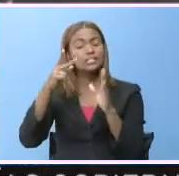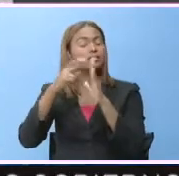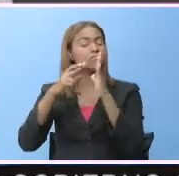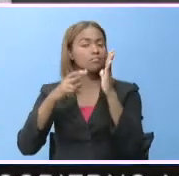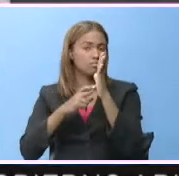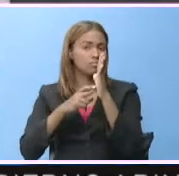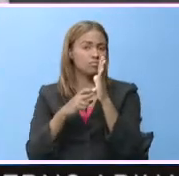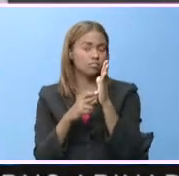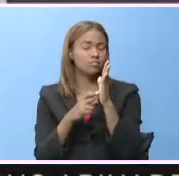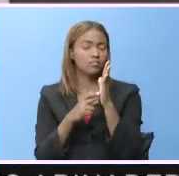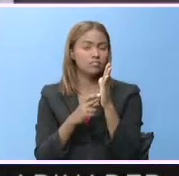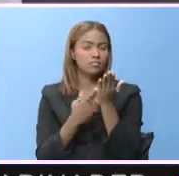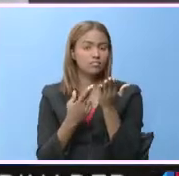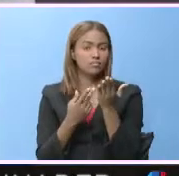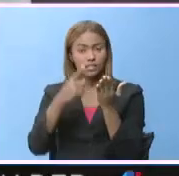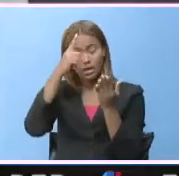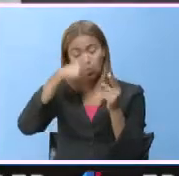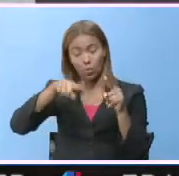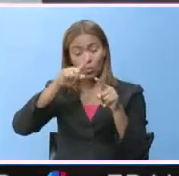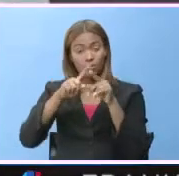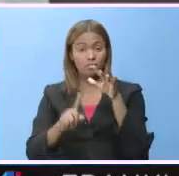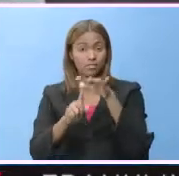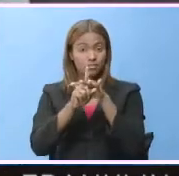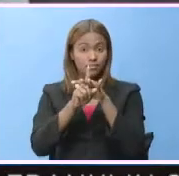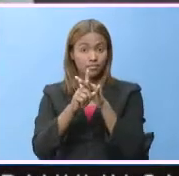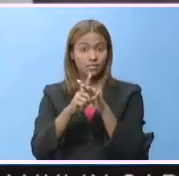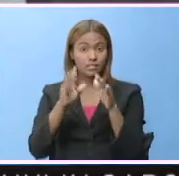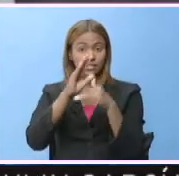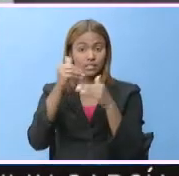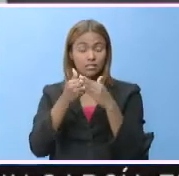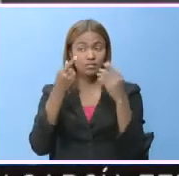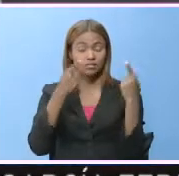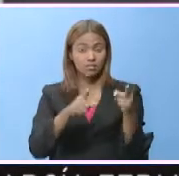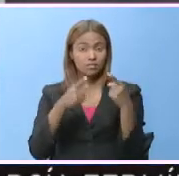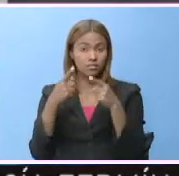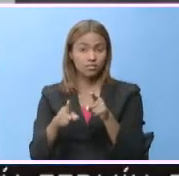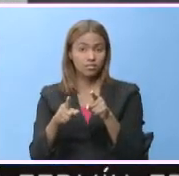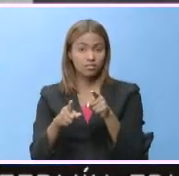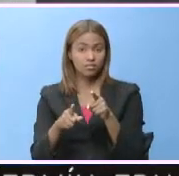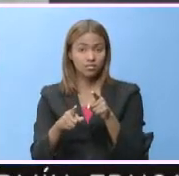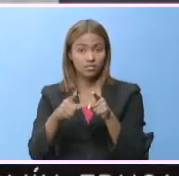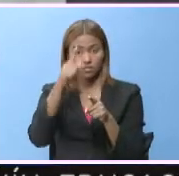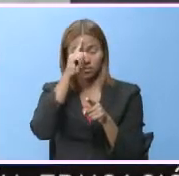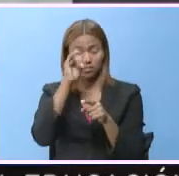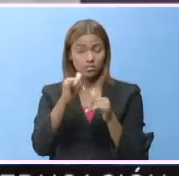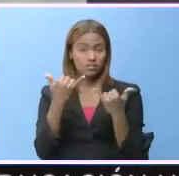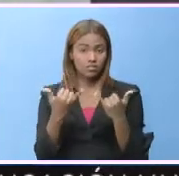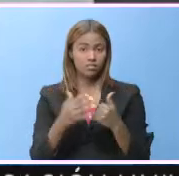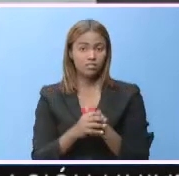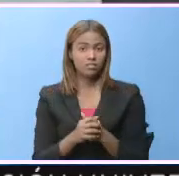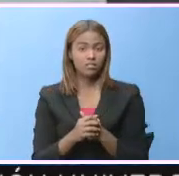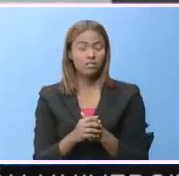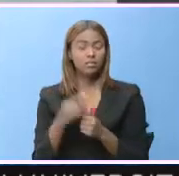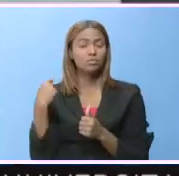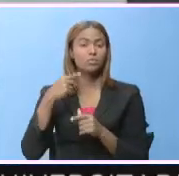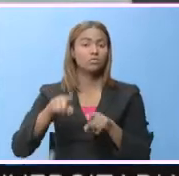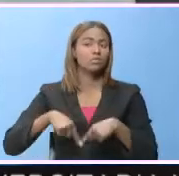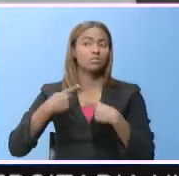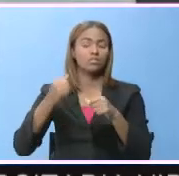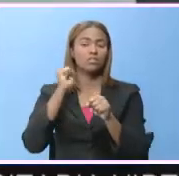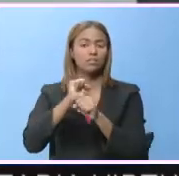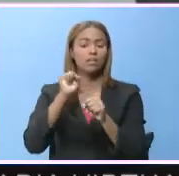protocolo cuando aparecen los casos en áreas determinadas. Hemos estado trabajando